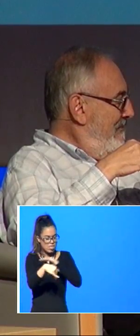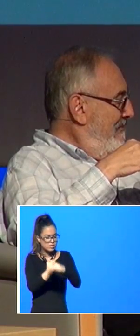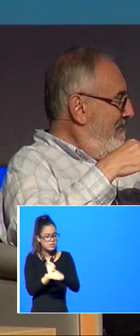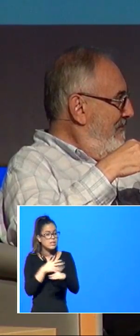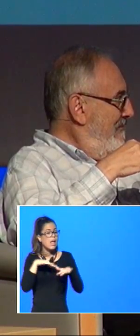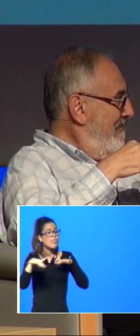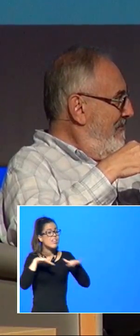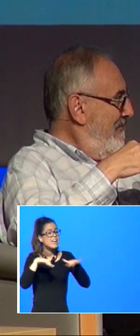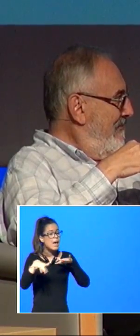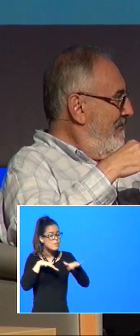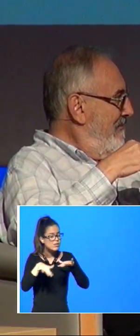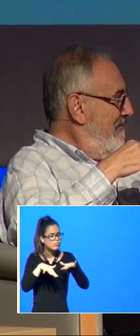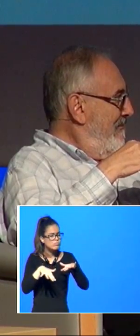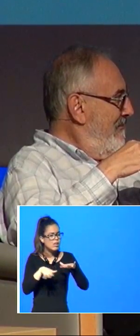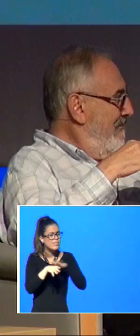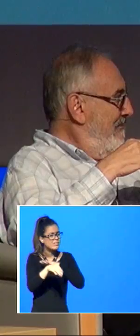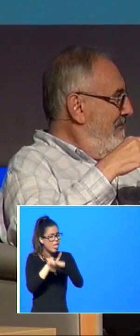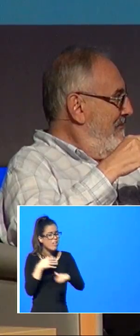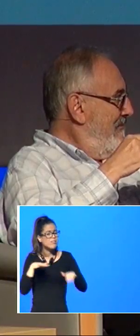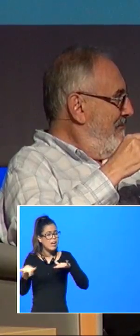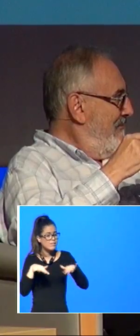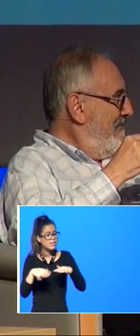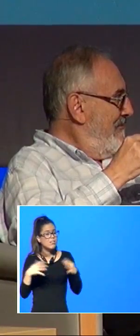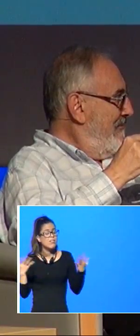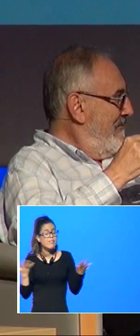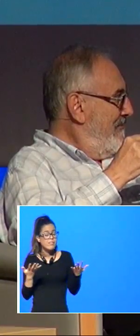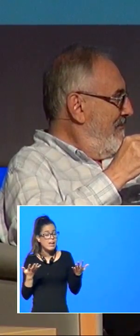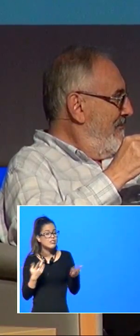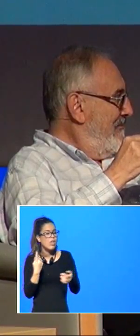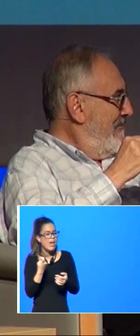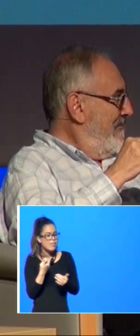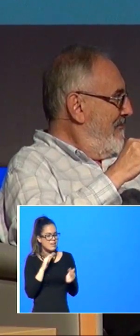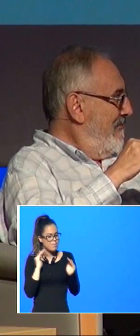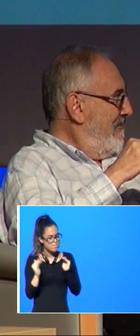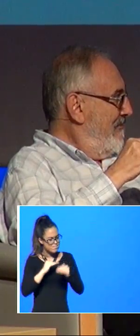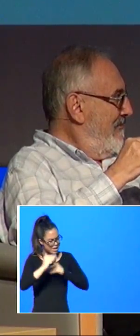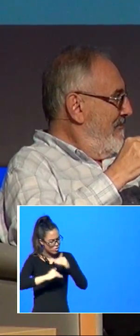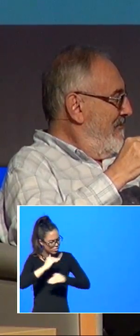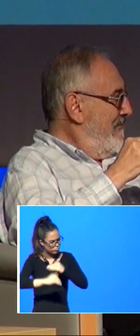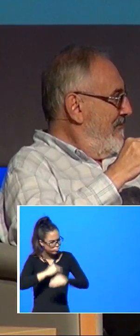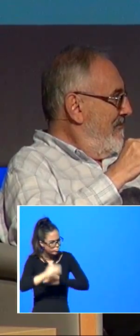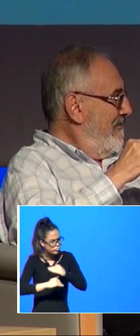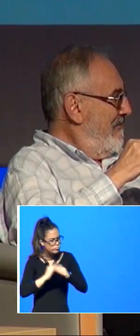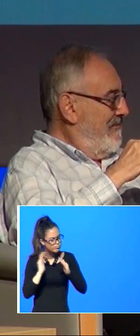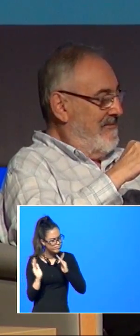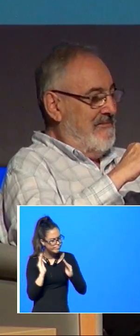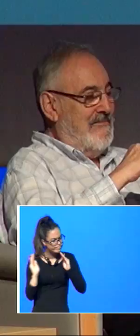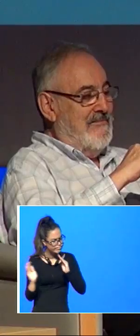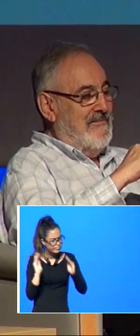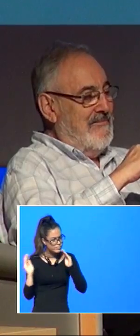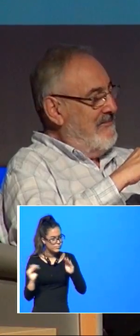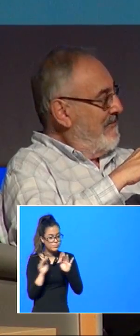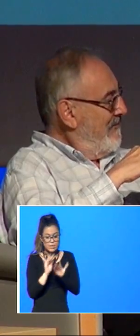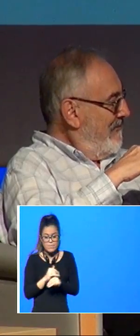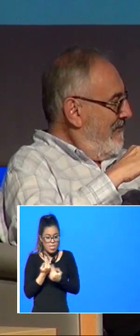como dinámico requiere que la regulación sea periódica y que haya ajustes técnicos continuamente, porque esto va cambiando.